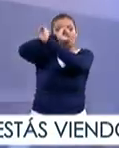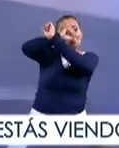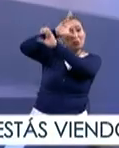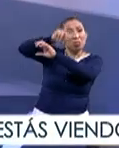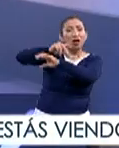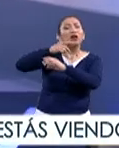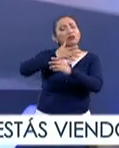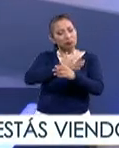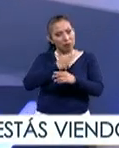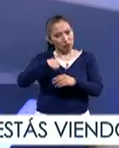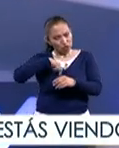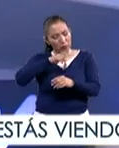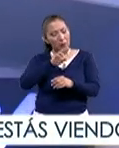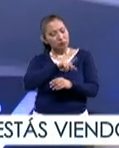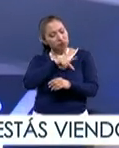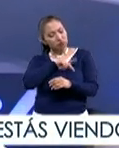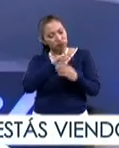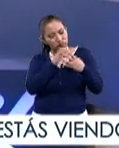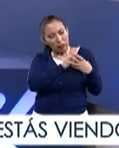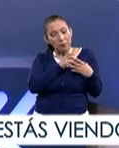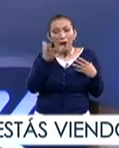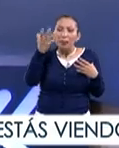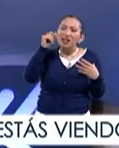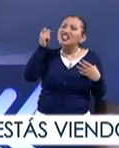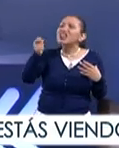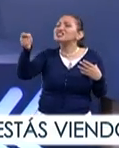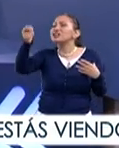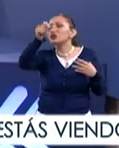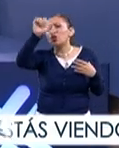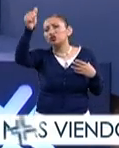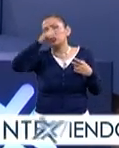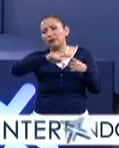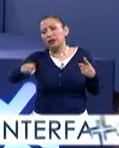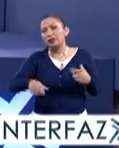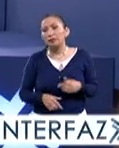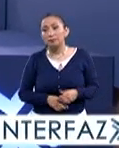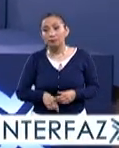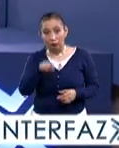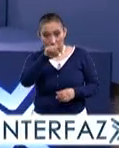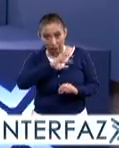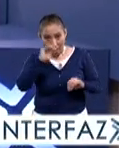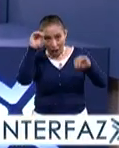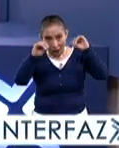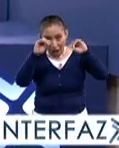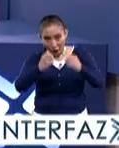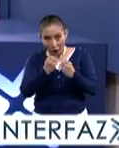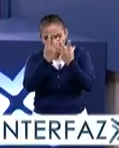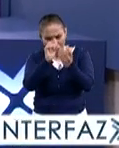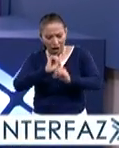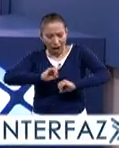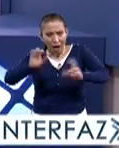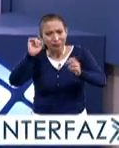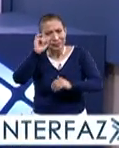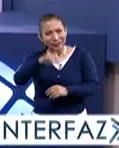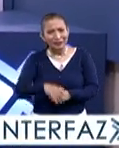tenemos lo propio, pero también tenemos que aprender de los otros, ¿no? Claro. ¿Ya puso su ofrenda? Sí, claro.